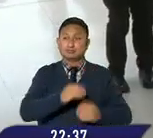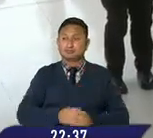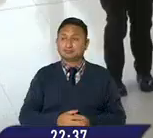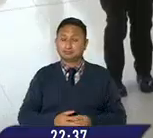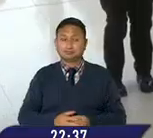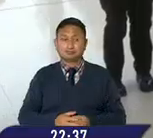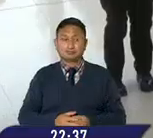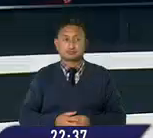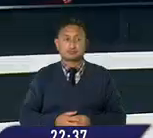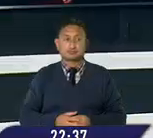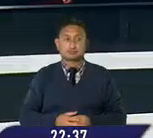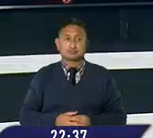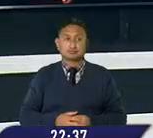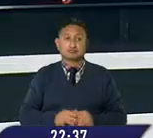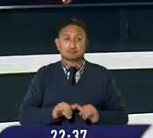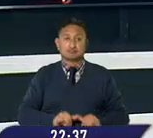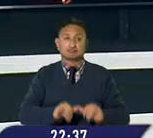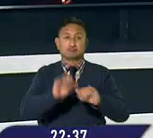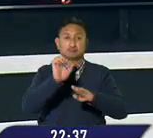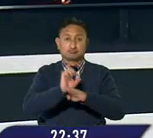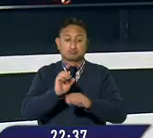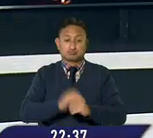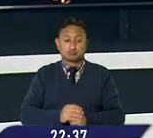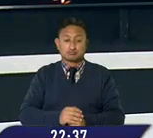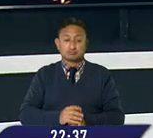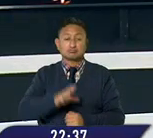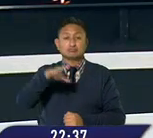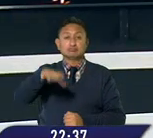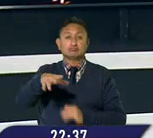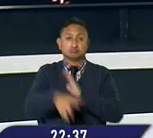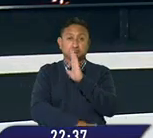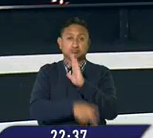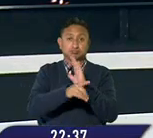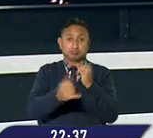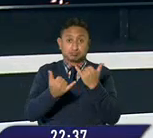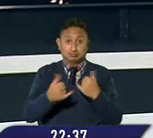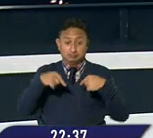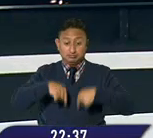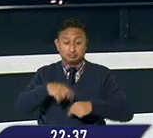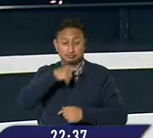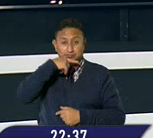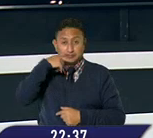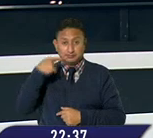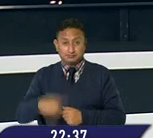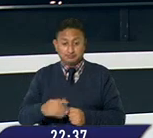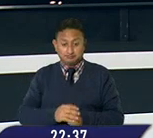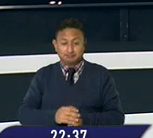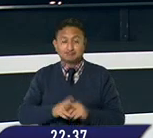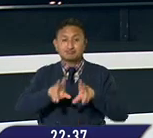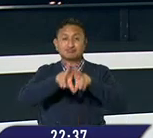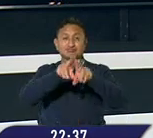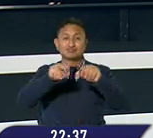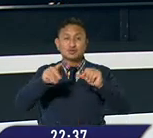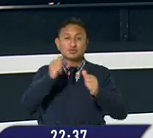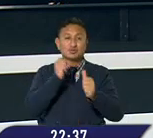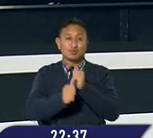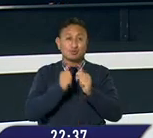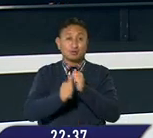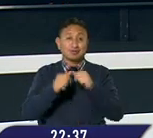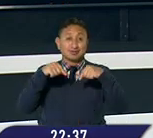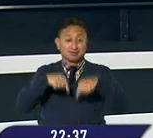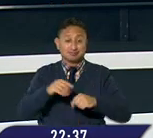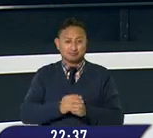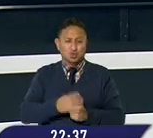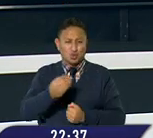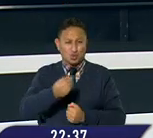Sánchez. Recorremos el país. La provincia de Pastaza se alista para el feriado. Naturaleza, deportes extremos y